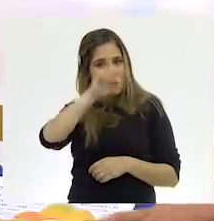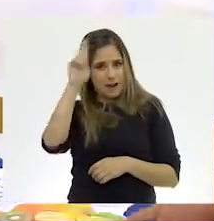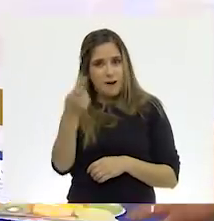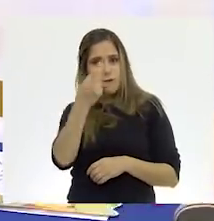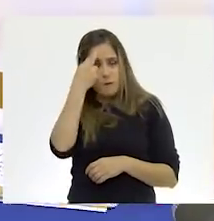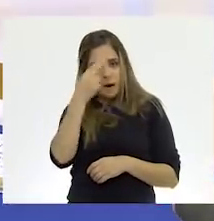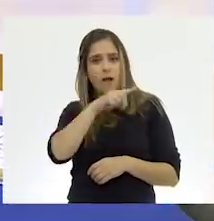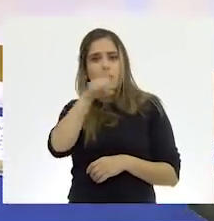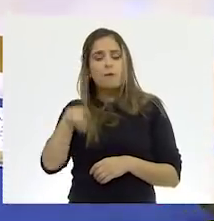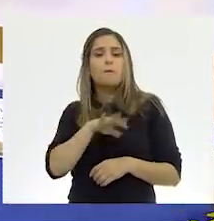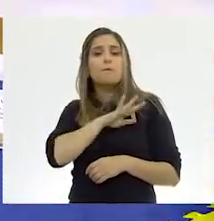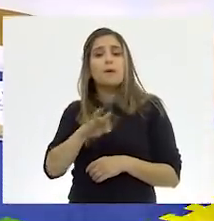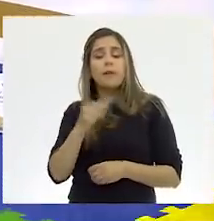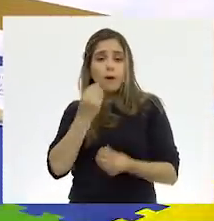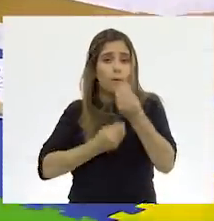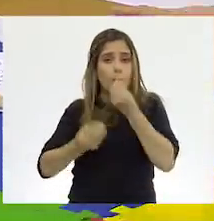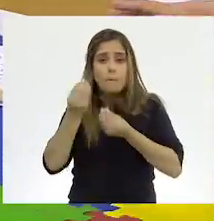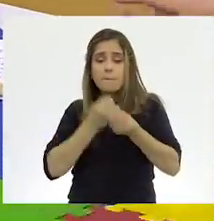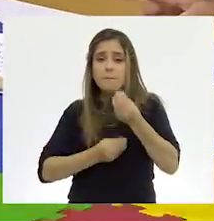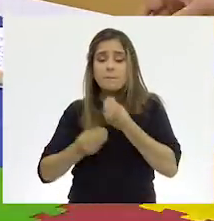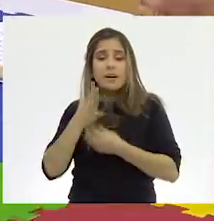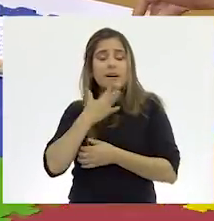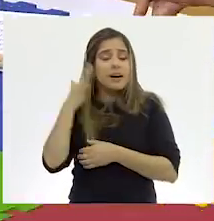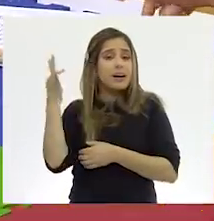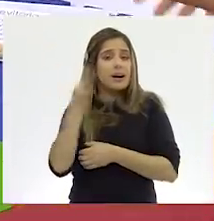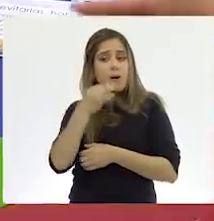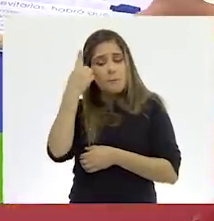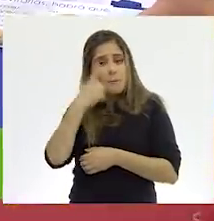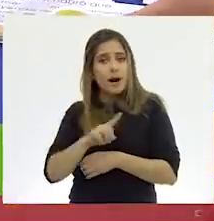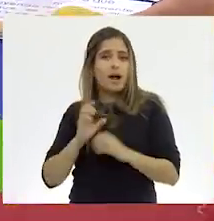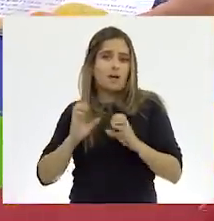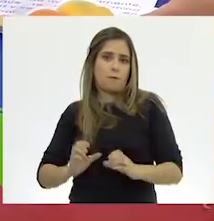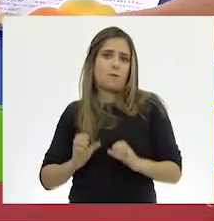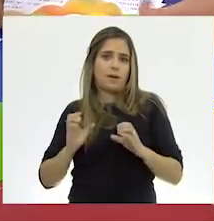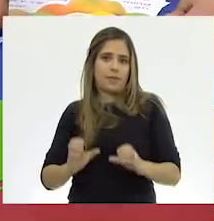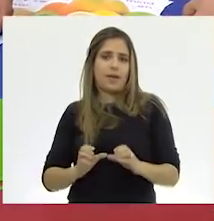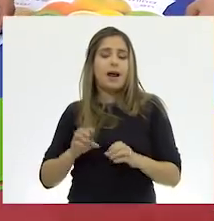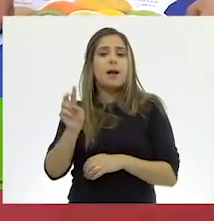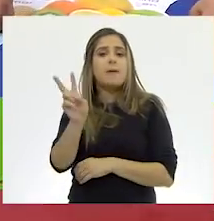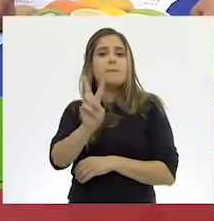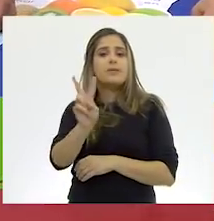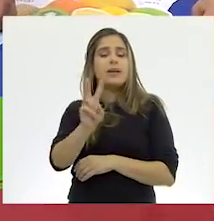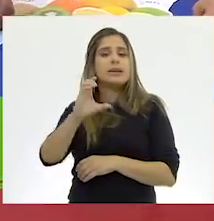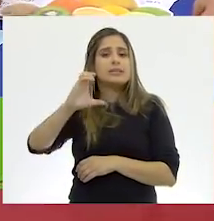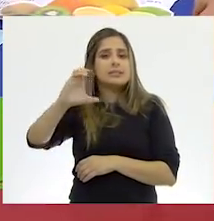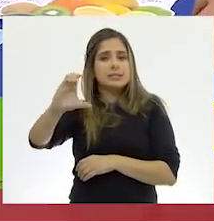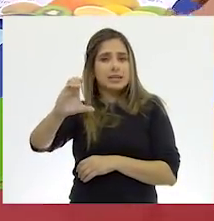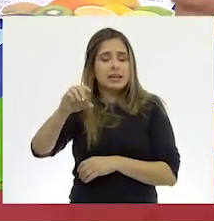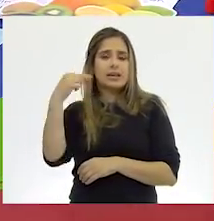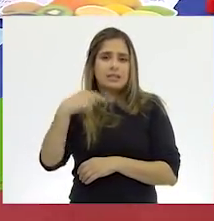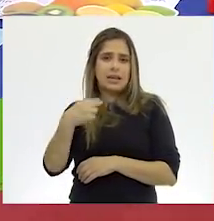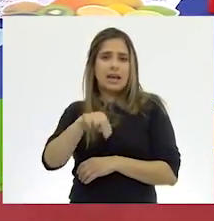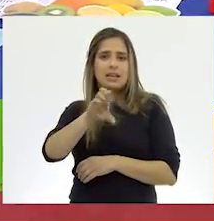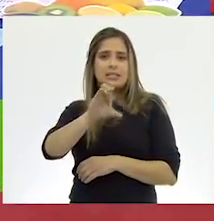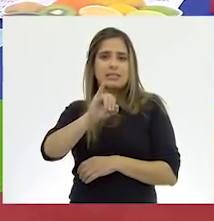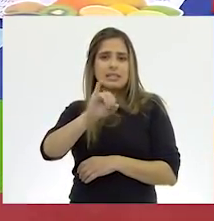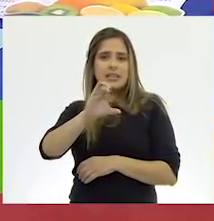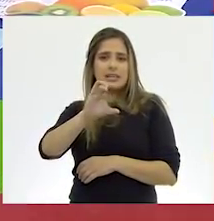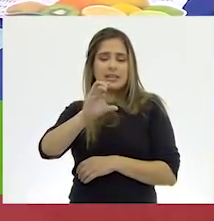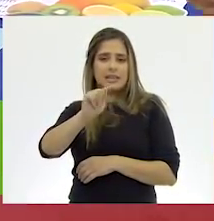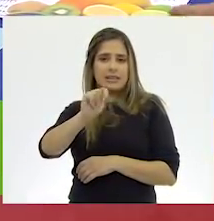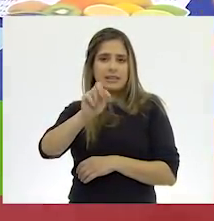que podíamos comer algo que es muy sabroso en esta temporada. Exacto, los cítricos. Los cítricos, sí, claro. Que tener mucha vitamina